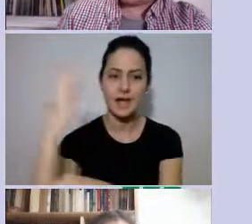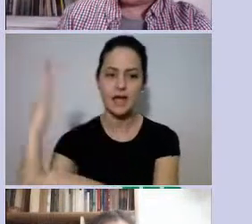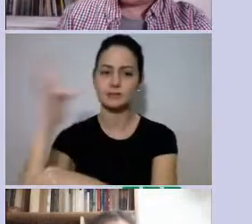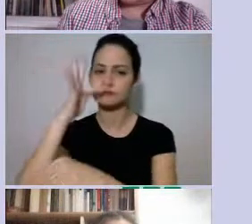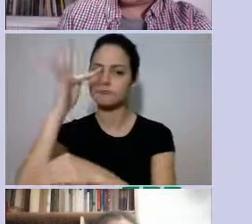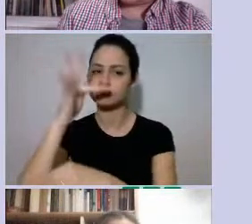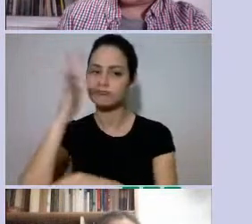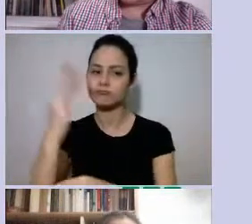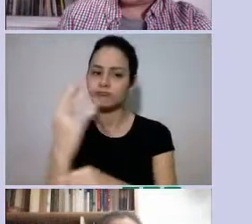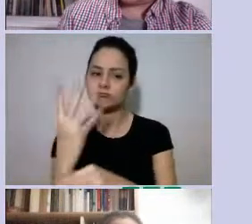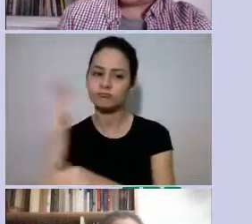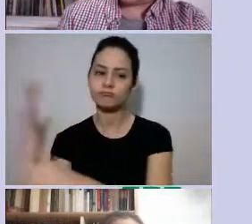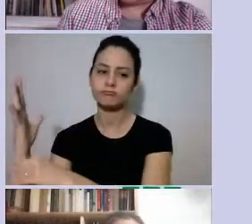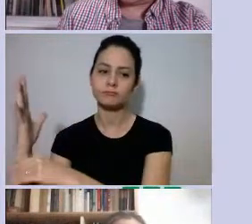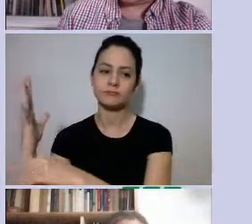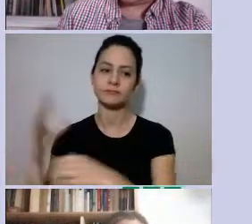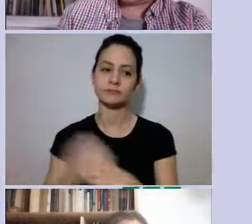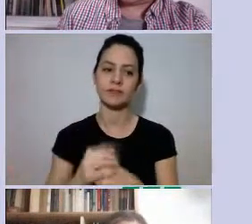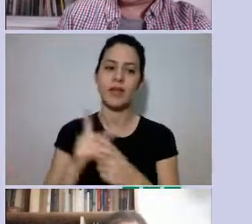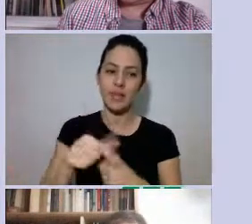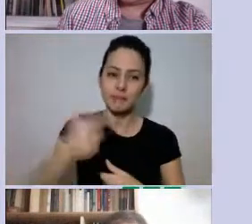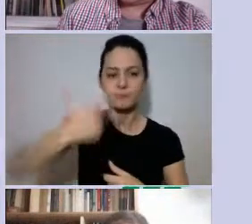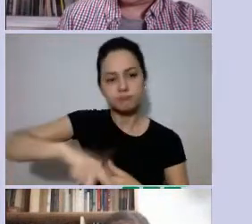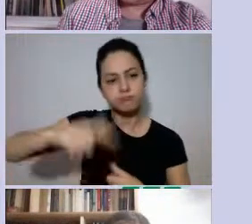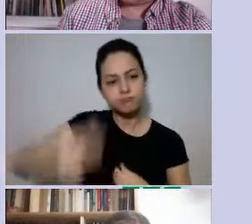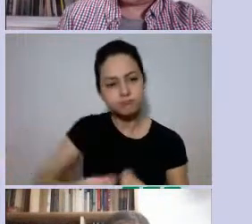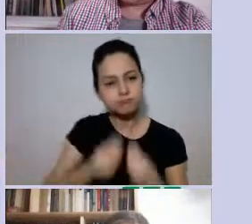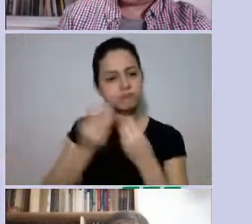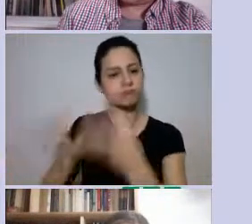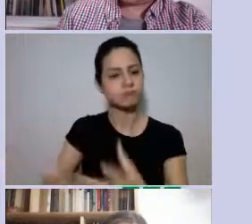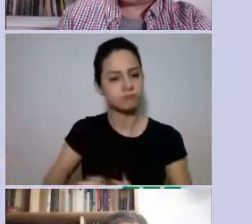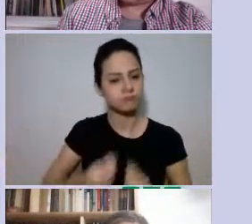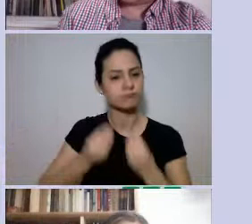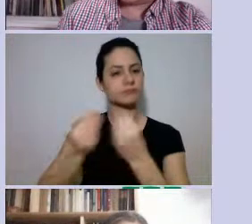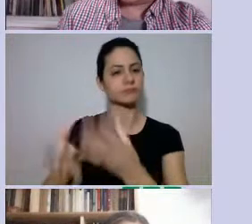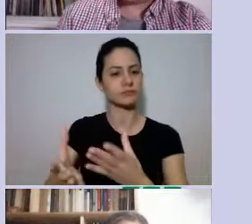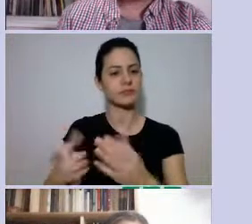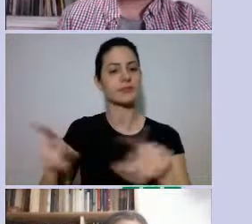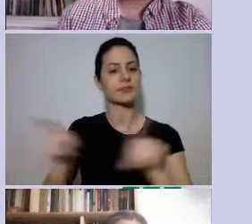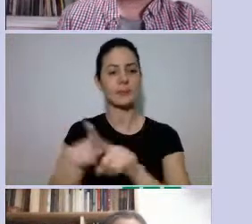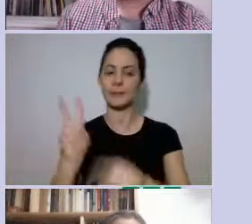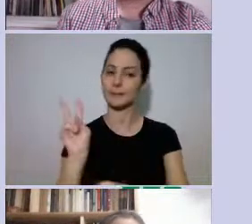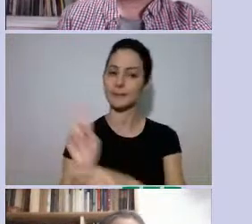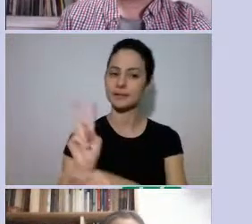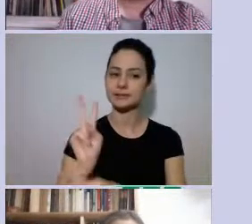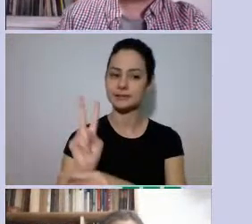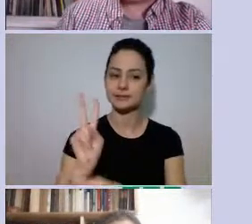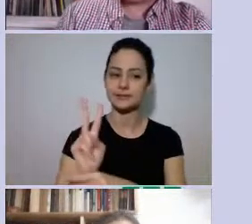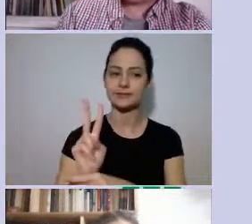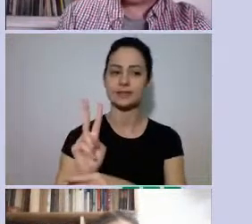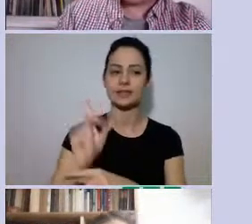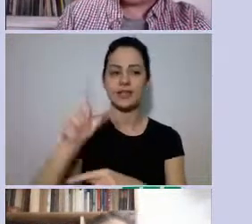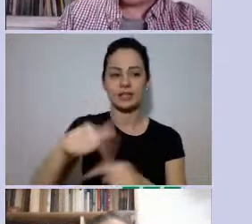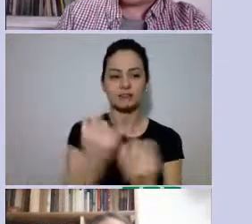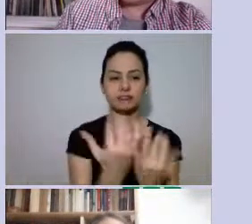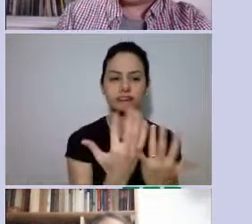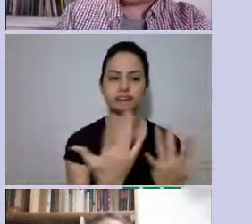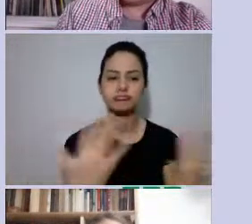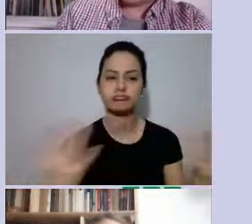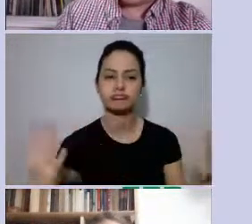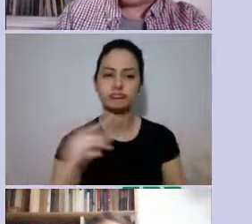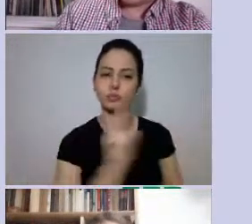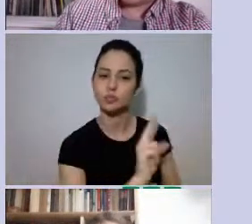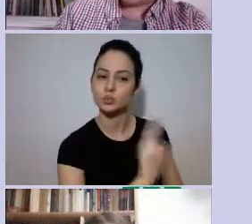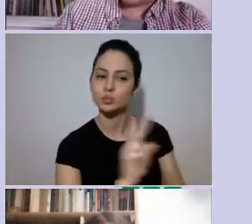interés fuerte por la reproducción y el mantenimiento de las especies endémicas, o sea, de las